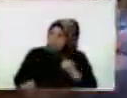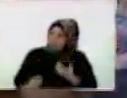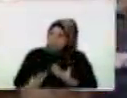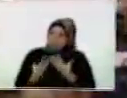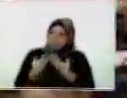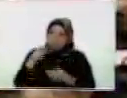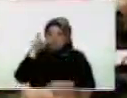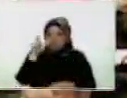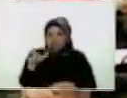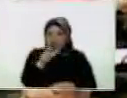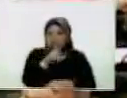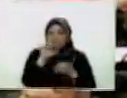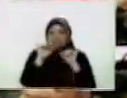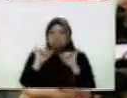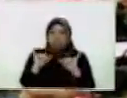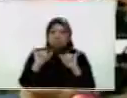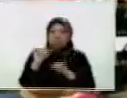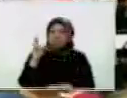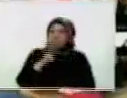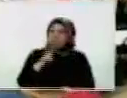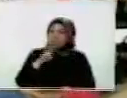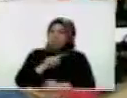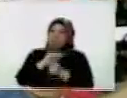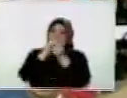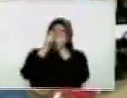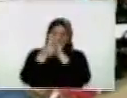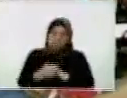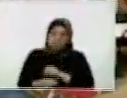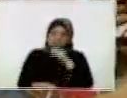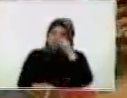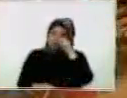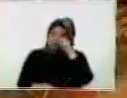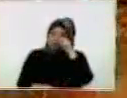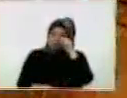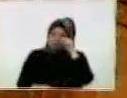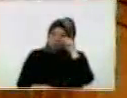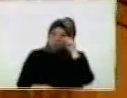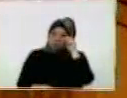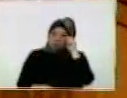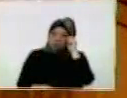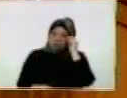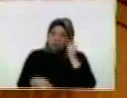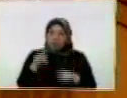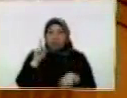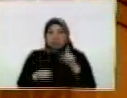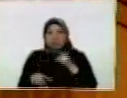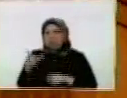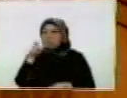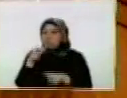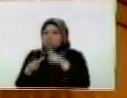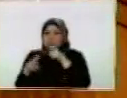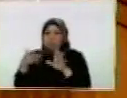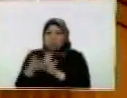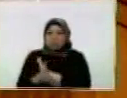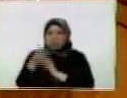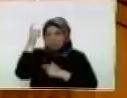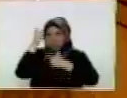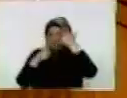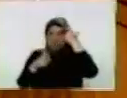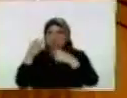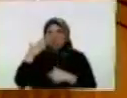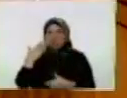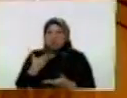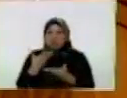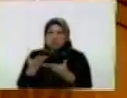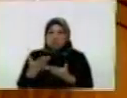siempre fue el mismo. Mi comandante nunca cambió. A veces le pregunto, mire, ¿qué te ofreció mi comandante Chávez? No. Y eso lo saben todos los